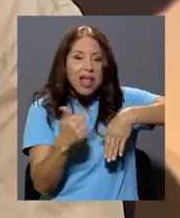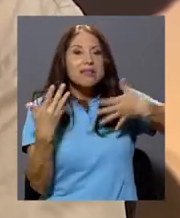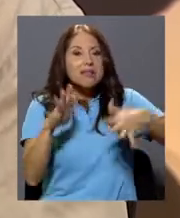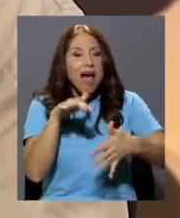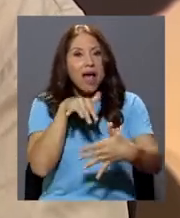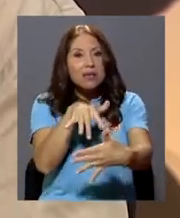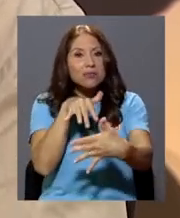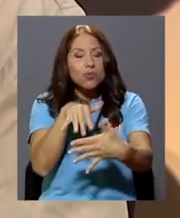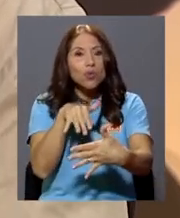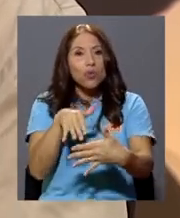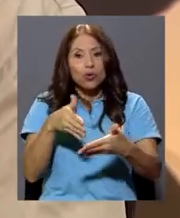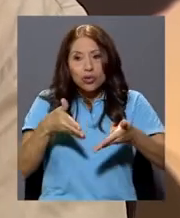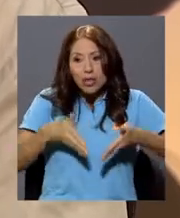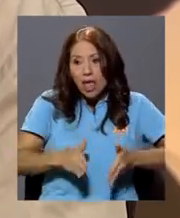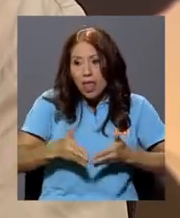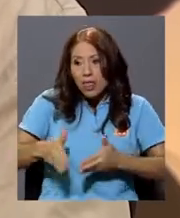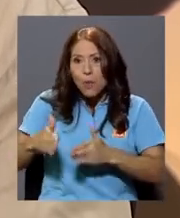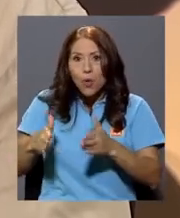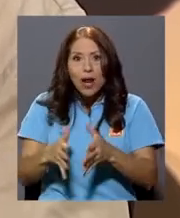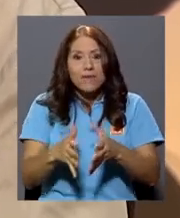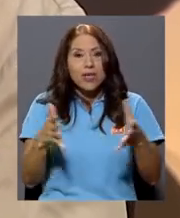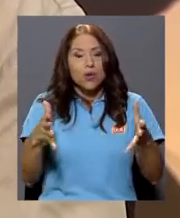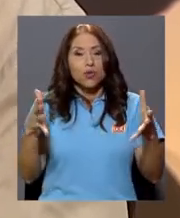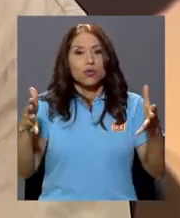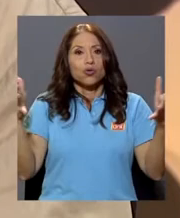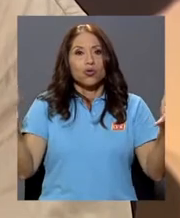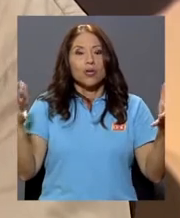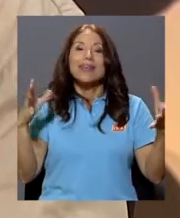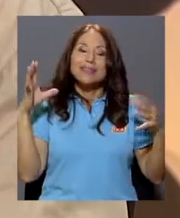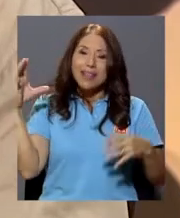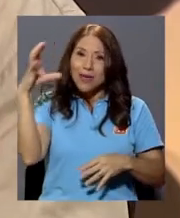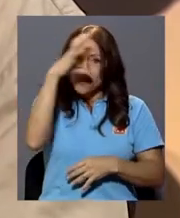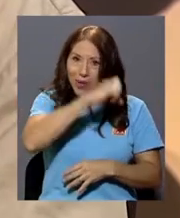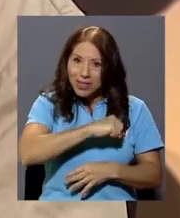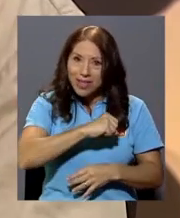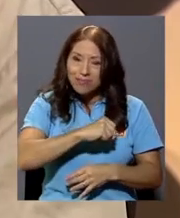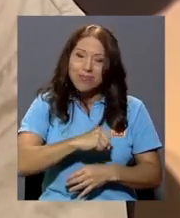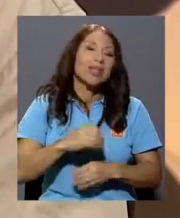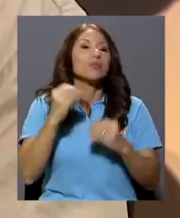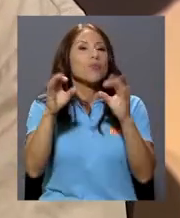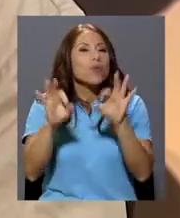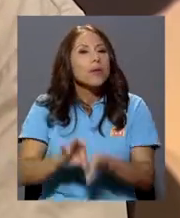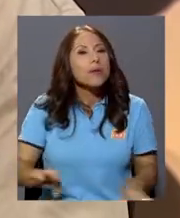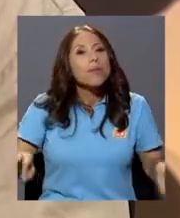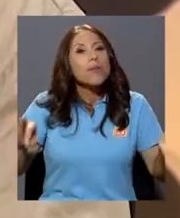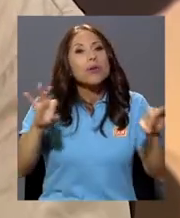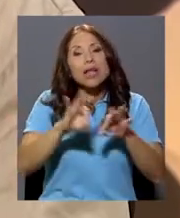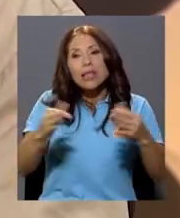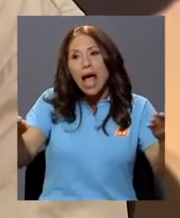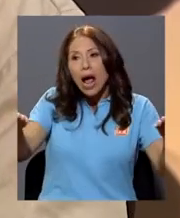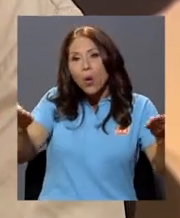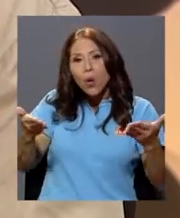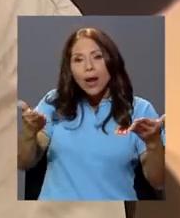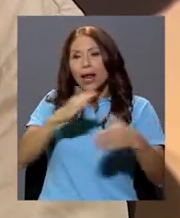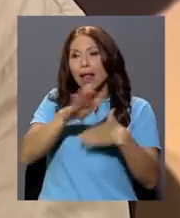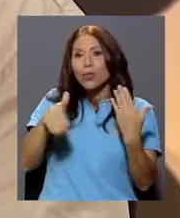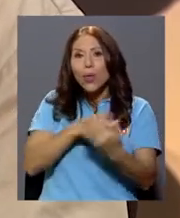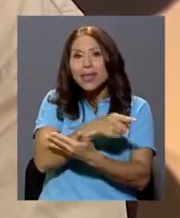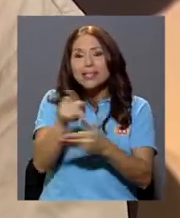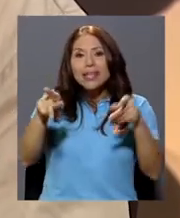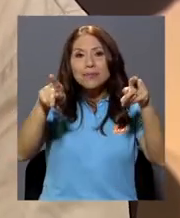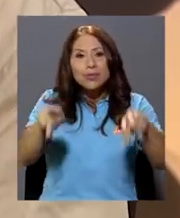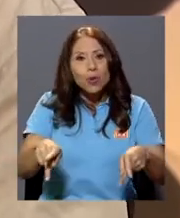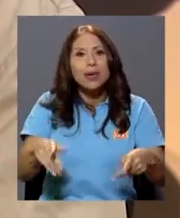que hay una necesidad realmente muy grande de acoger una parte importante de todas esas personas que están, por no